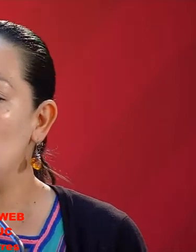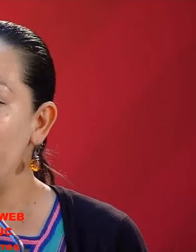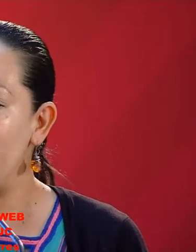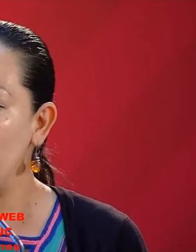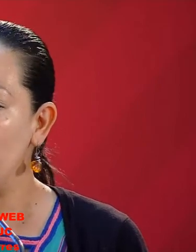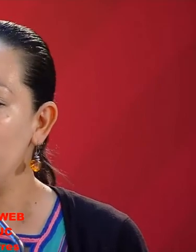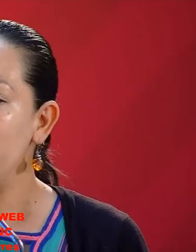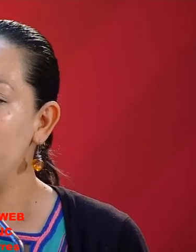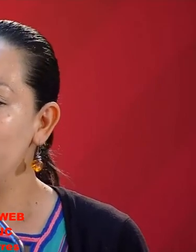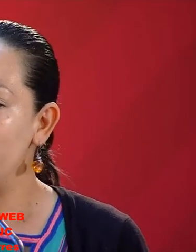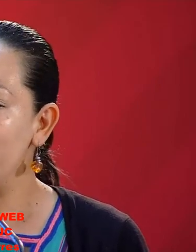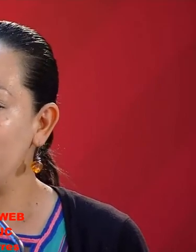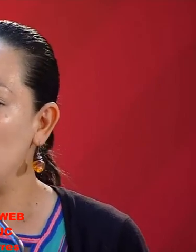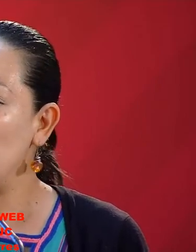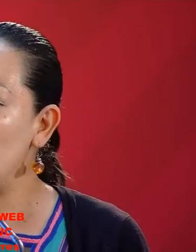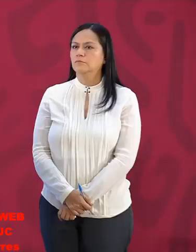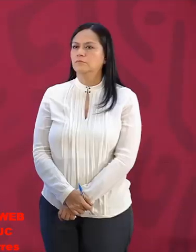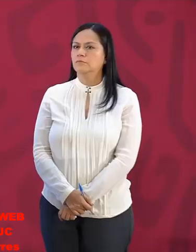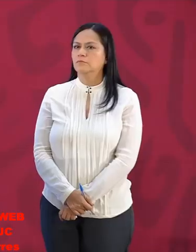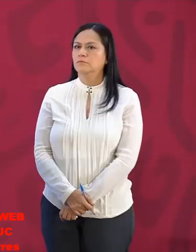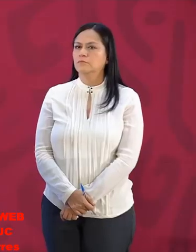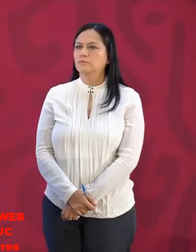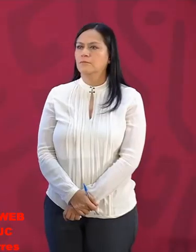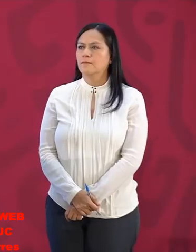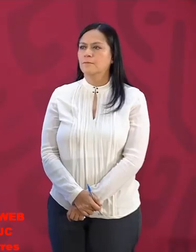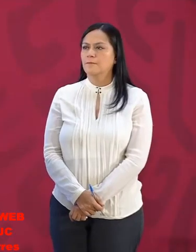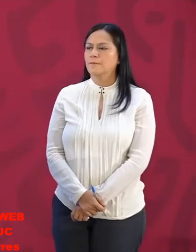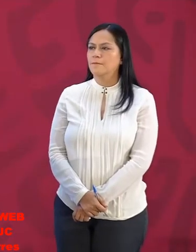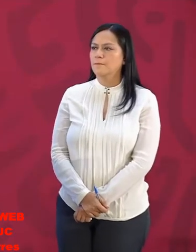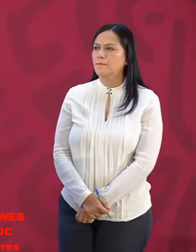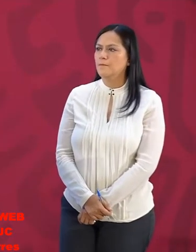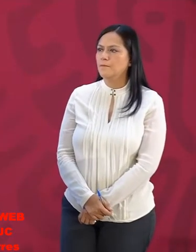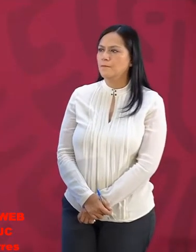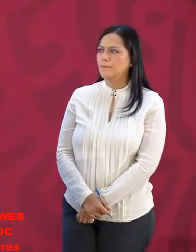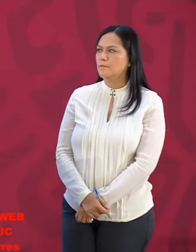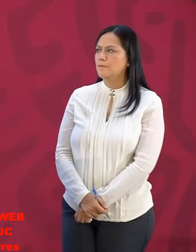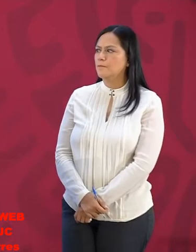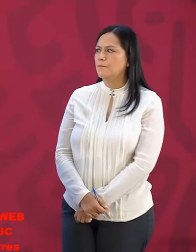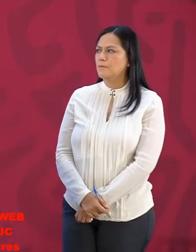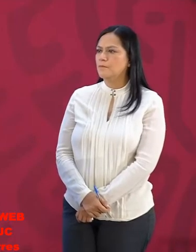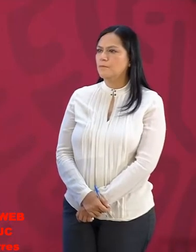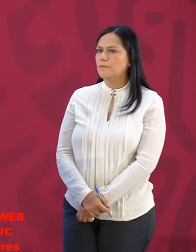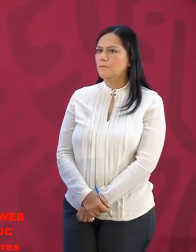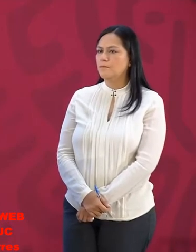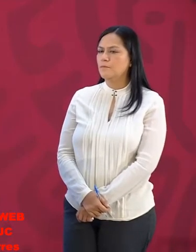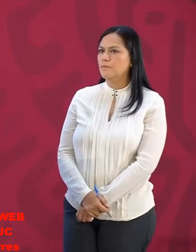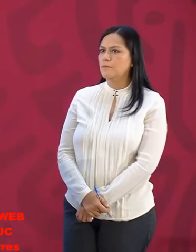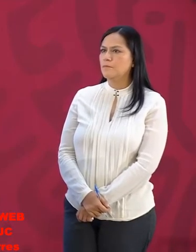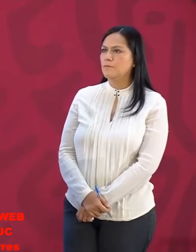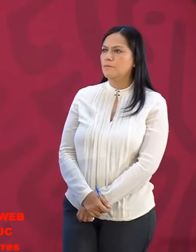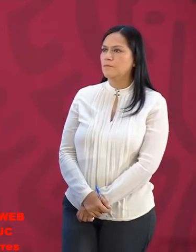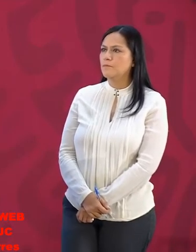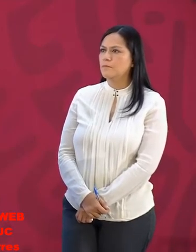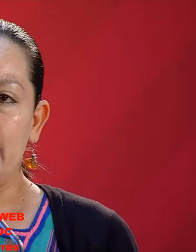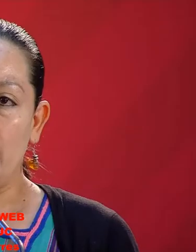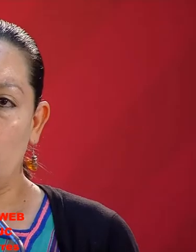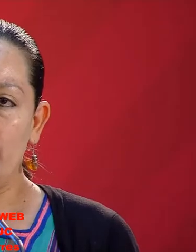el cuidado inmediato, el cuidado es del adulto, de los adultos que están ahí, ¿no? Y en este